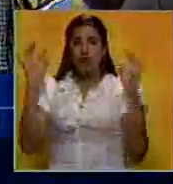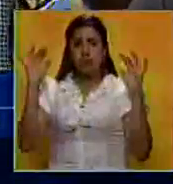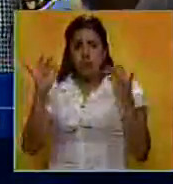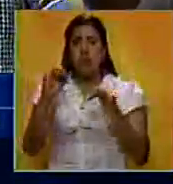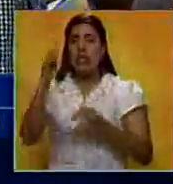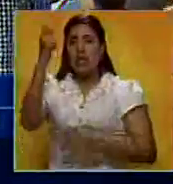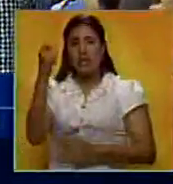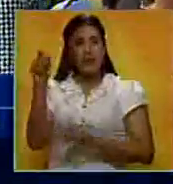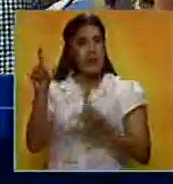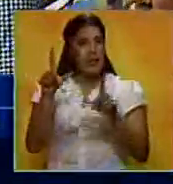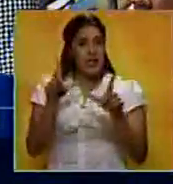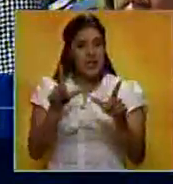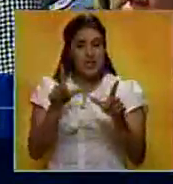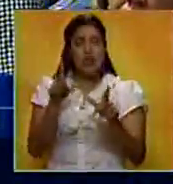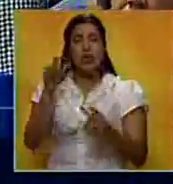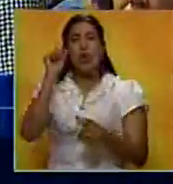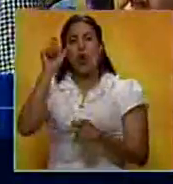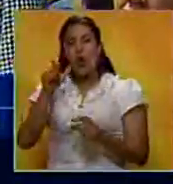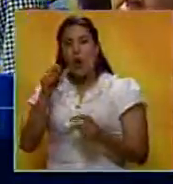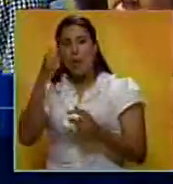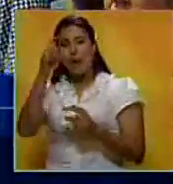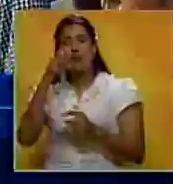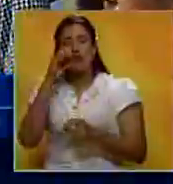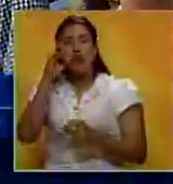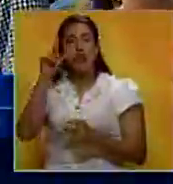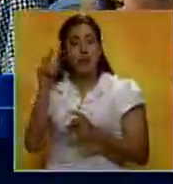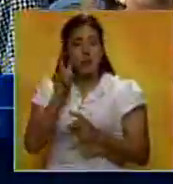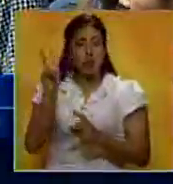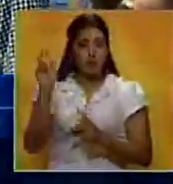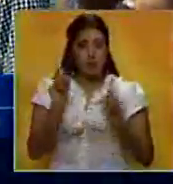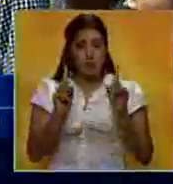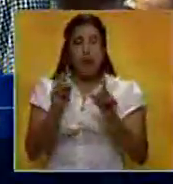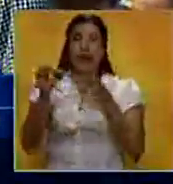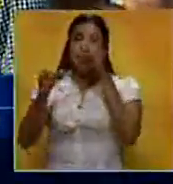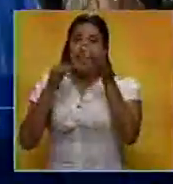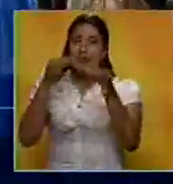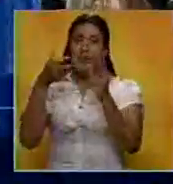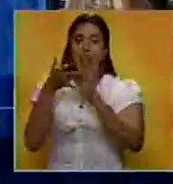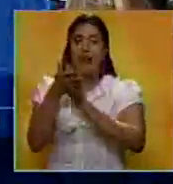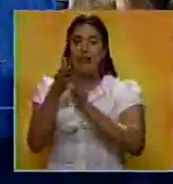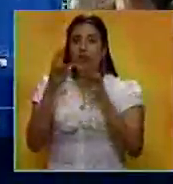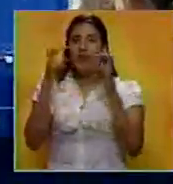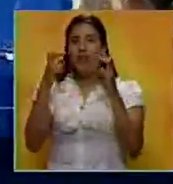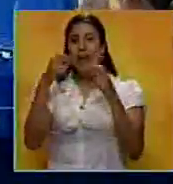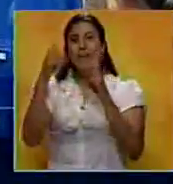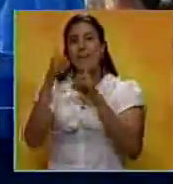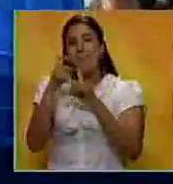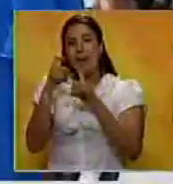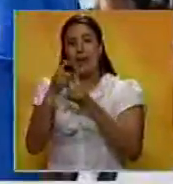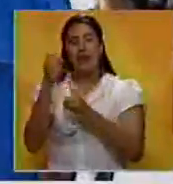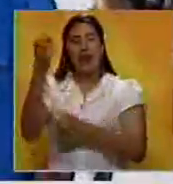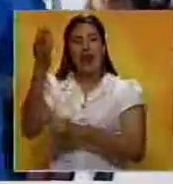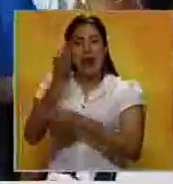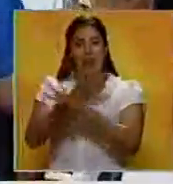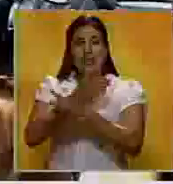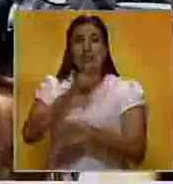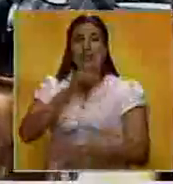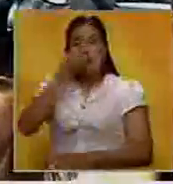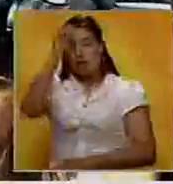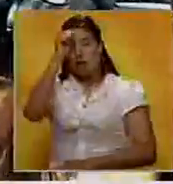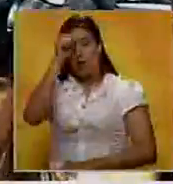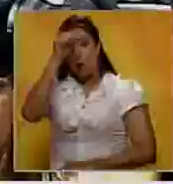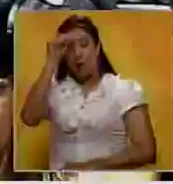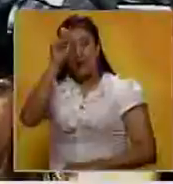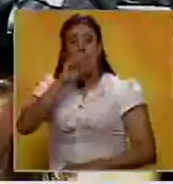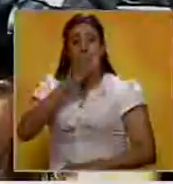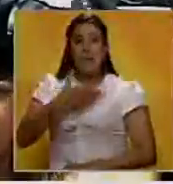los diputados Stalin González y Delsa Solórzano, quienes se pronunciaron en torno a las palabras que pronunciara este domingo